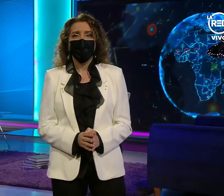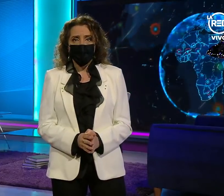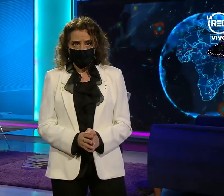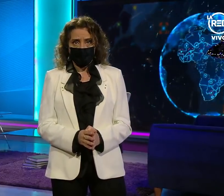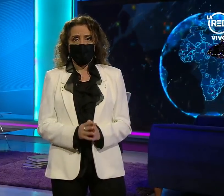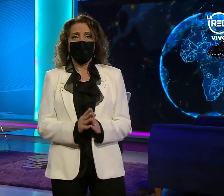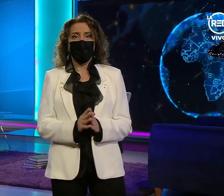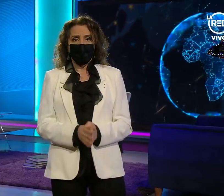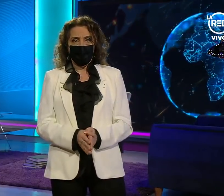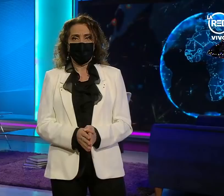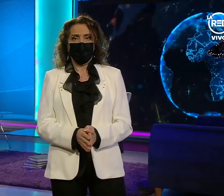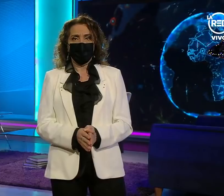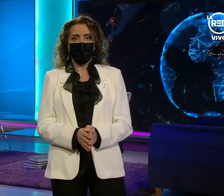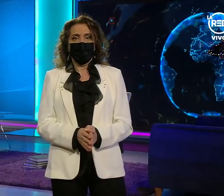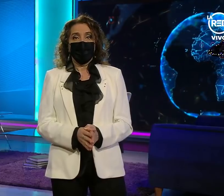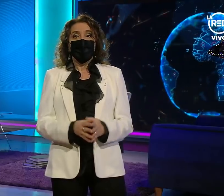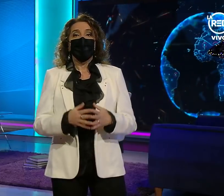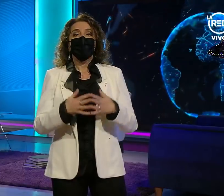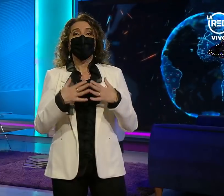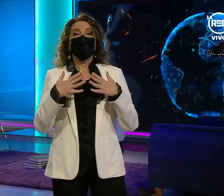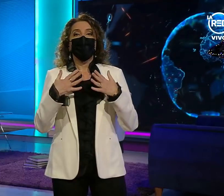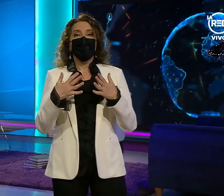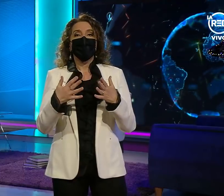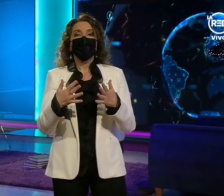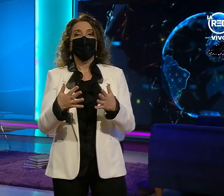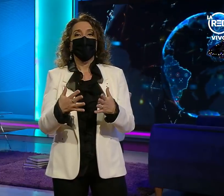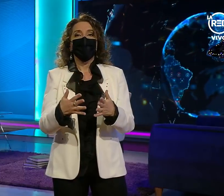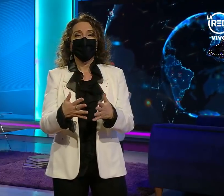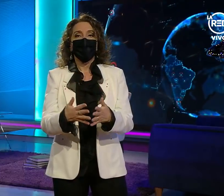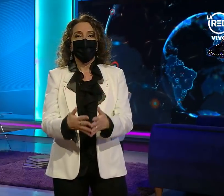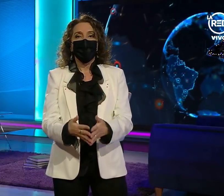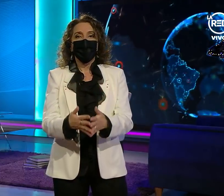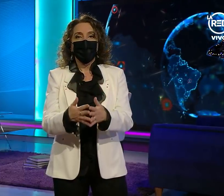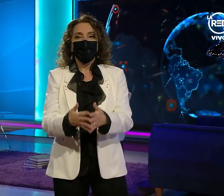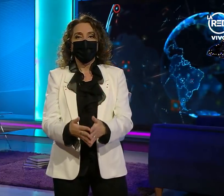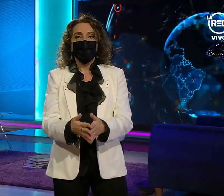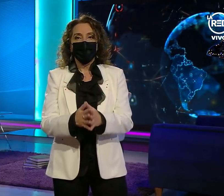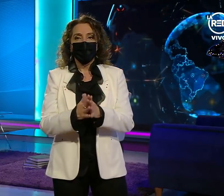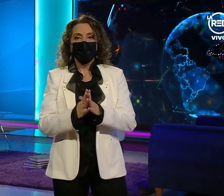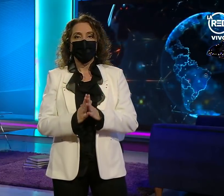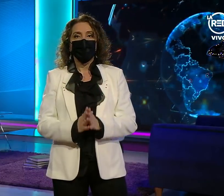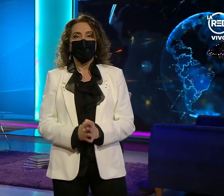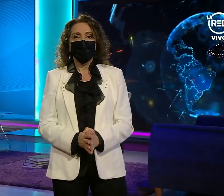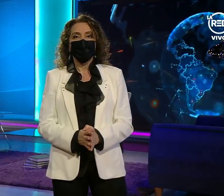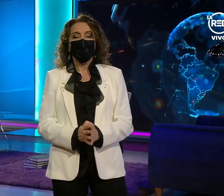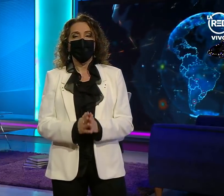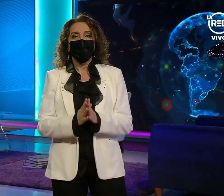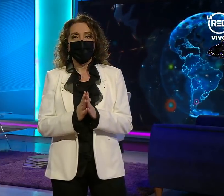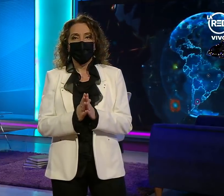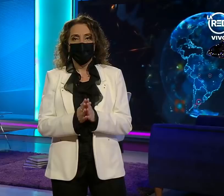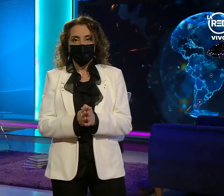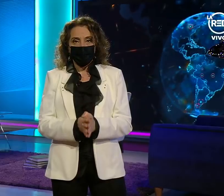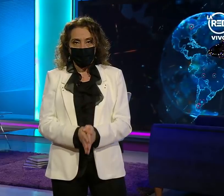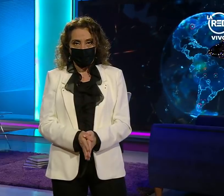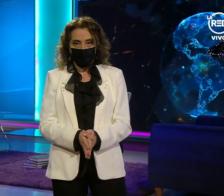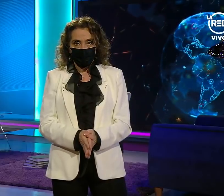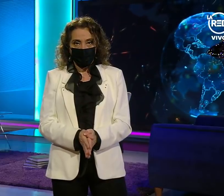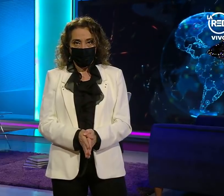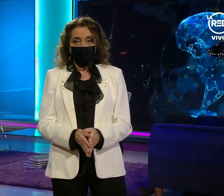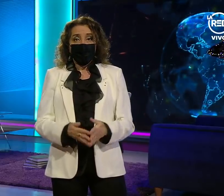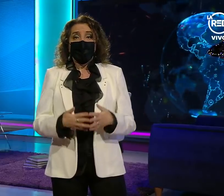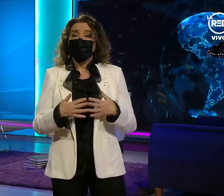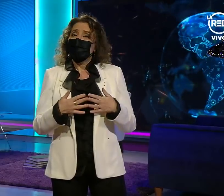denegar justicia a las víctimas. Erosiona la oportunidad de sanar la rabia que engendró el abuso y la